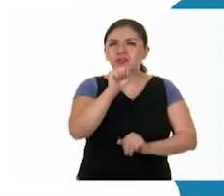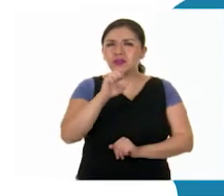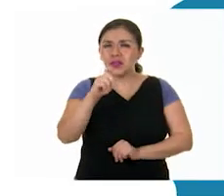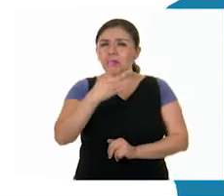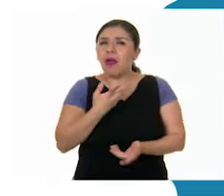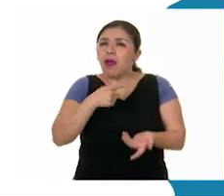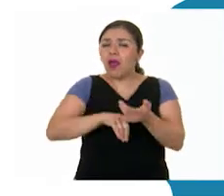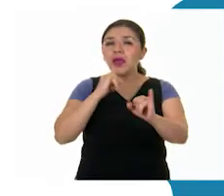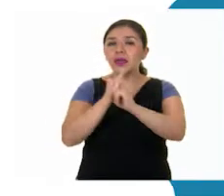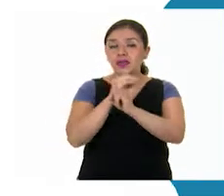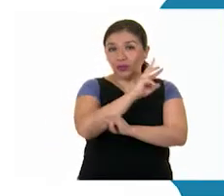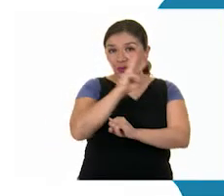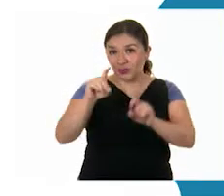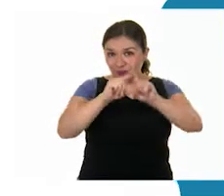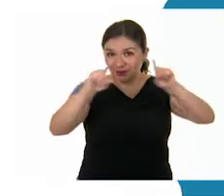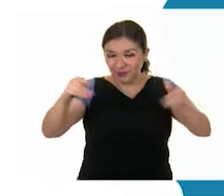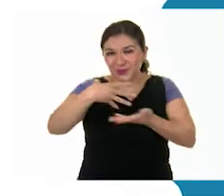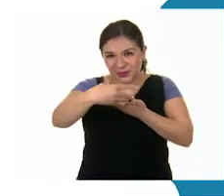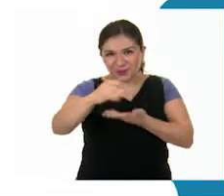en la página